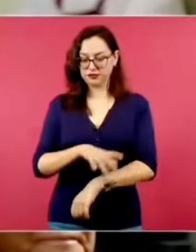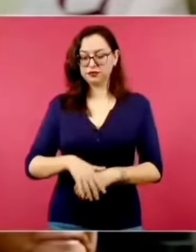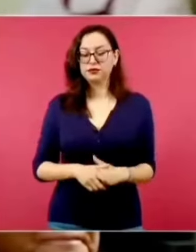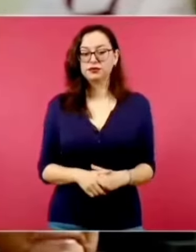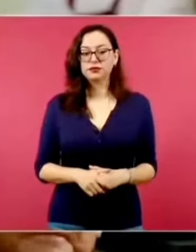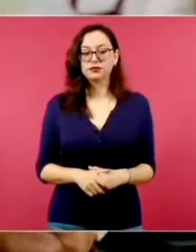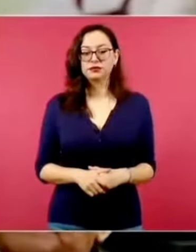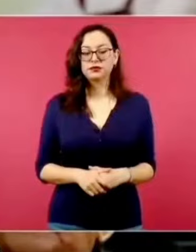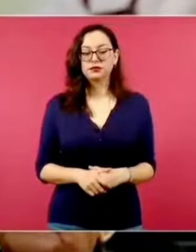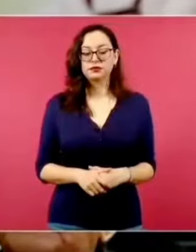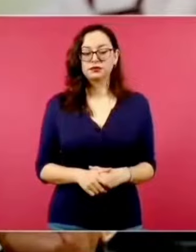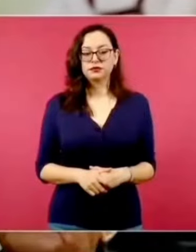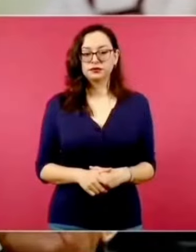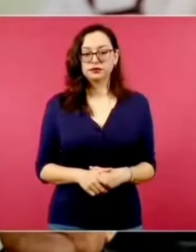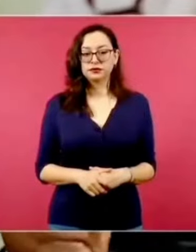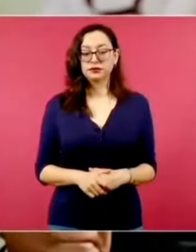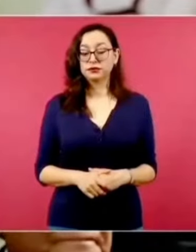el